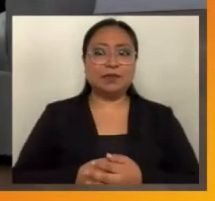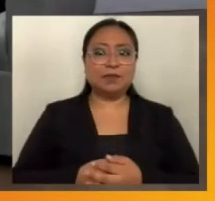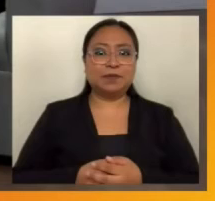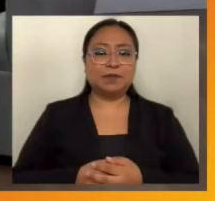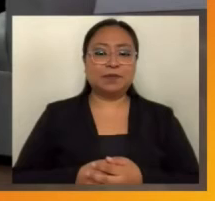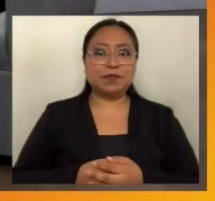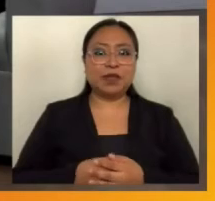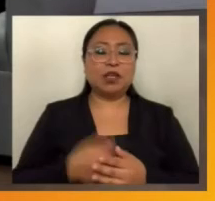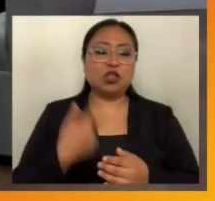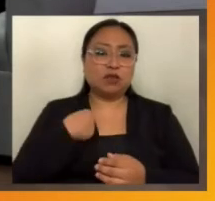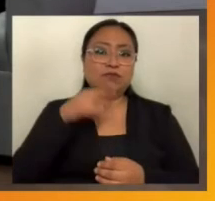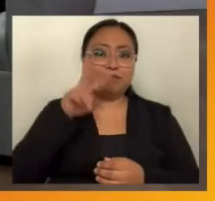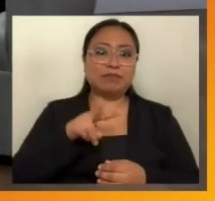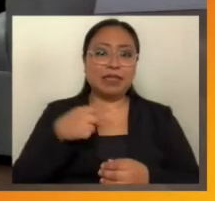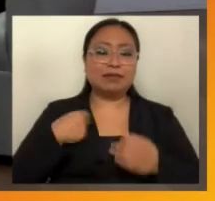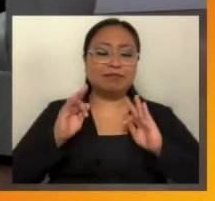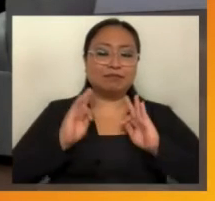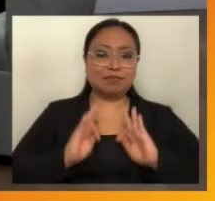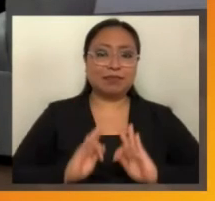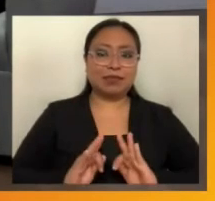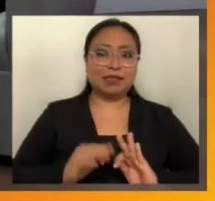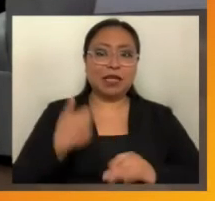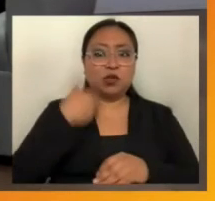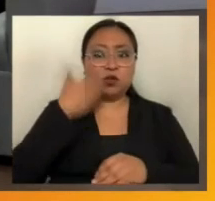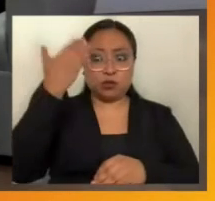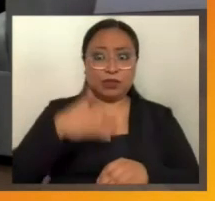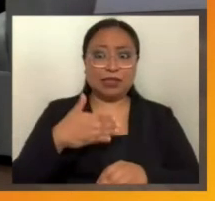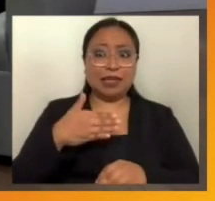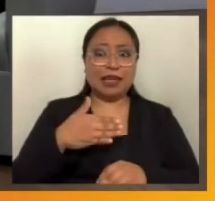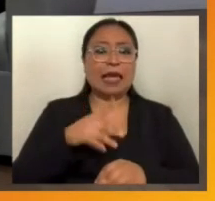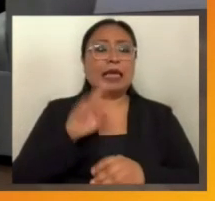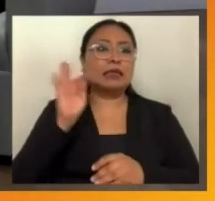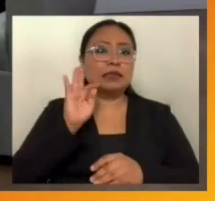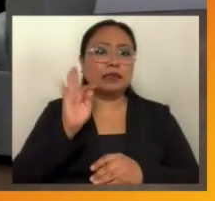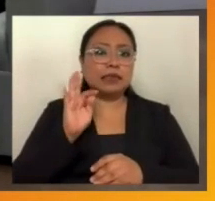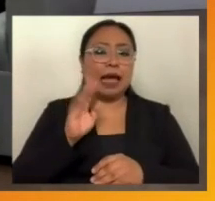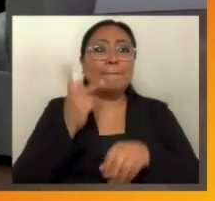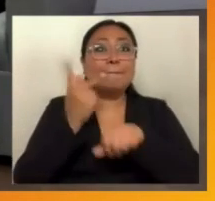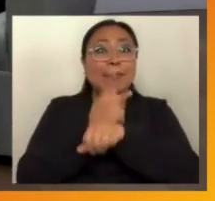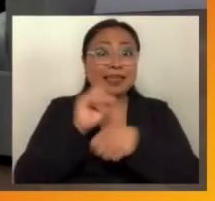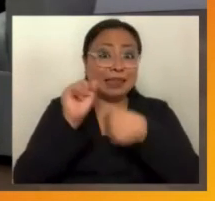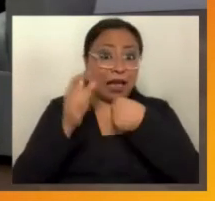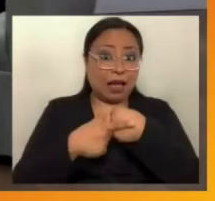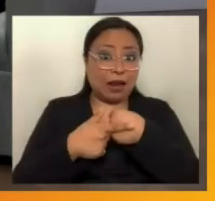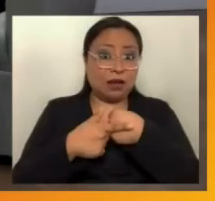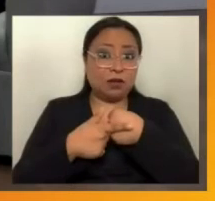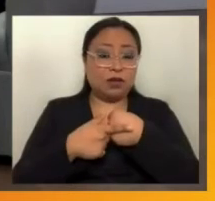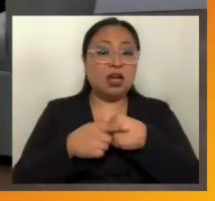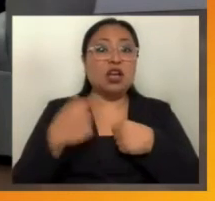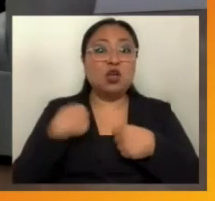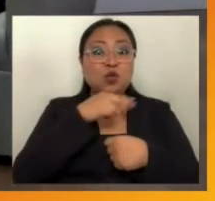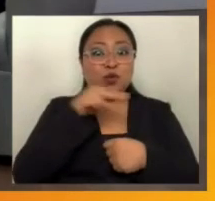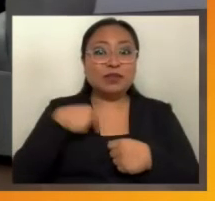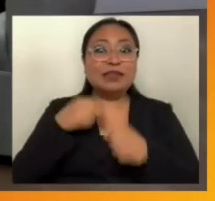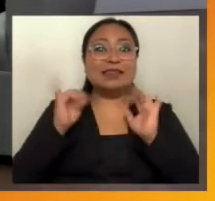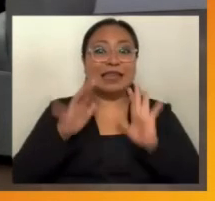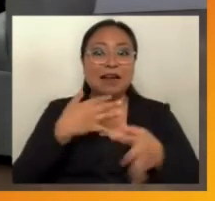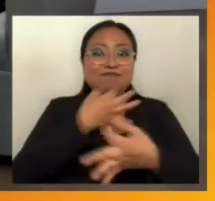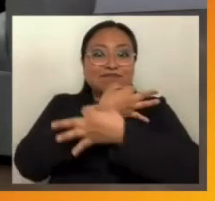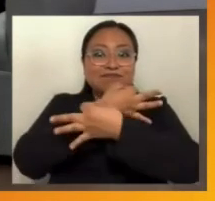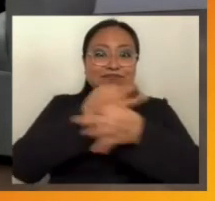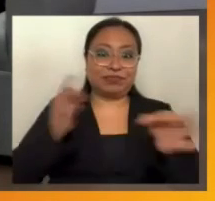Pues estoy tranquila, me voy tranquila, y sé que si algún día llegara a pasar algo, pusimos nuestro granito de arena,